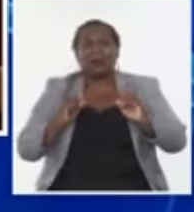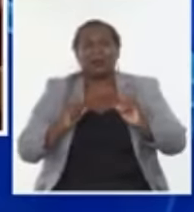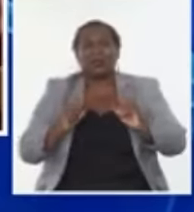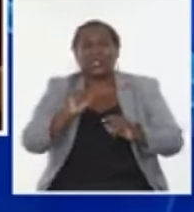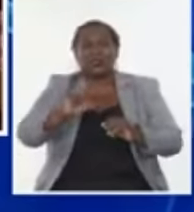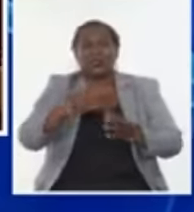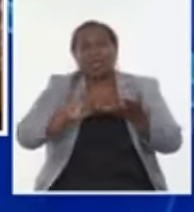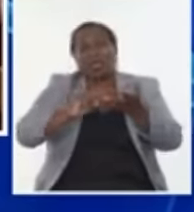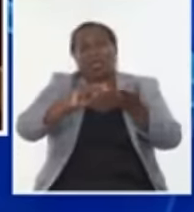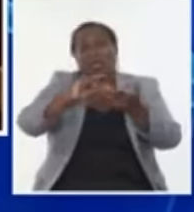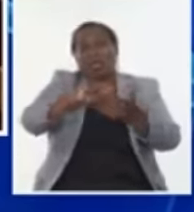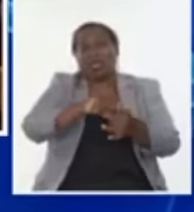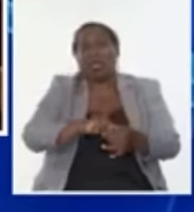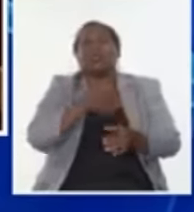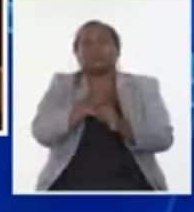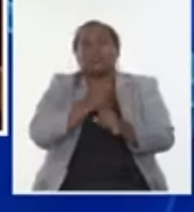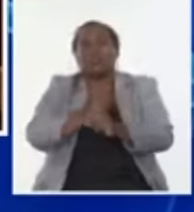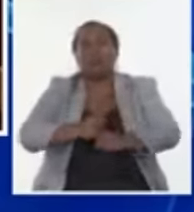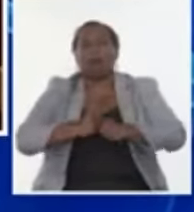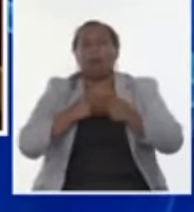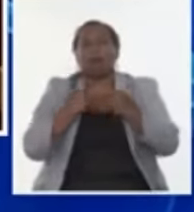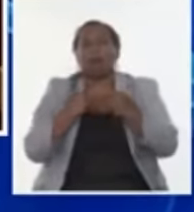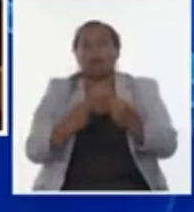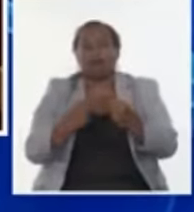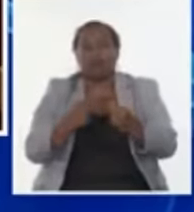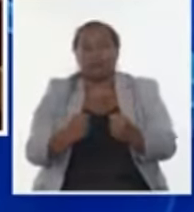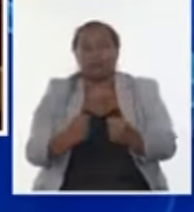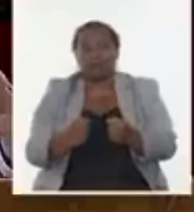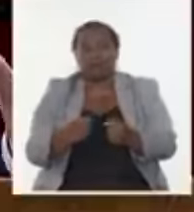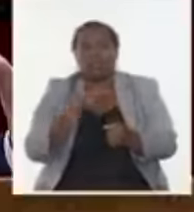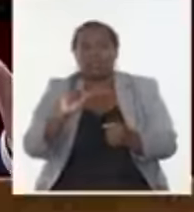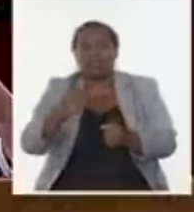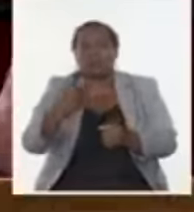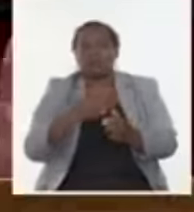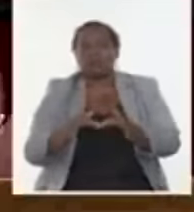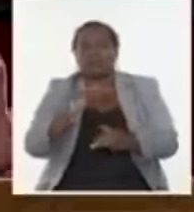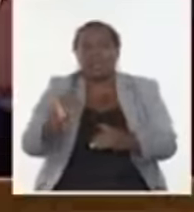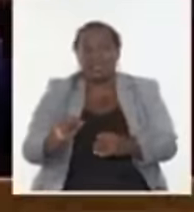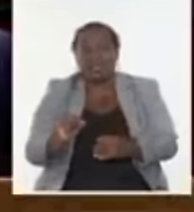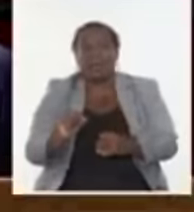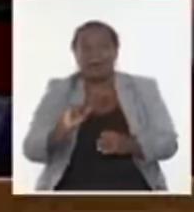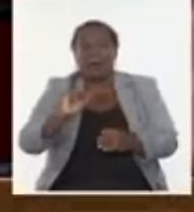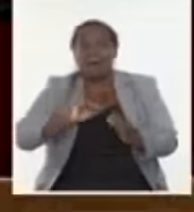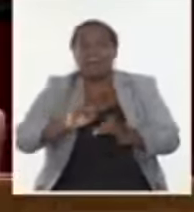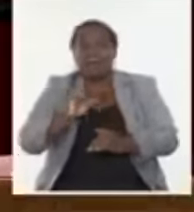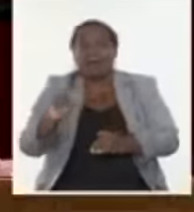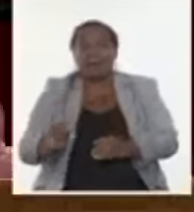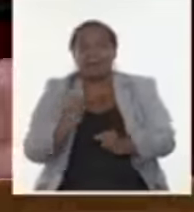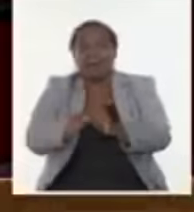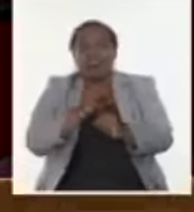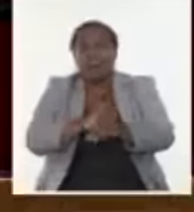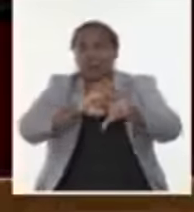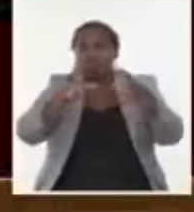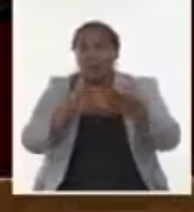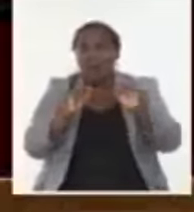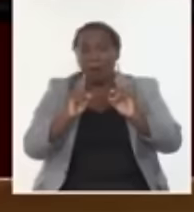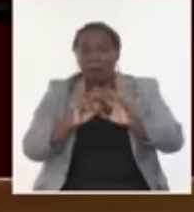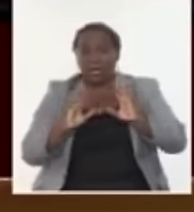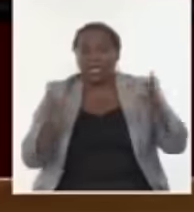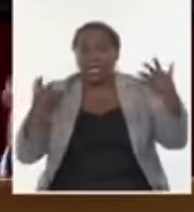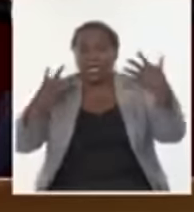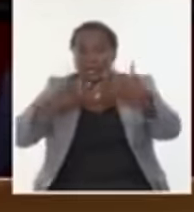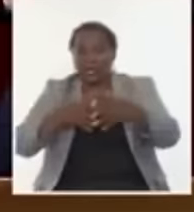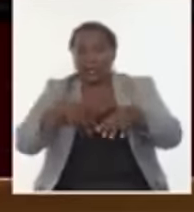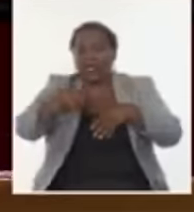sino hay un trabajo fuerte conducido ahí por el viceprimer ministro, la ministra de Trabajo, para ver cómo integramos todas esas políticas, no estén tan